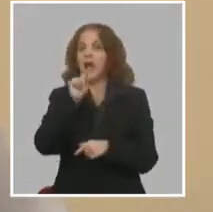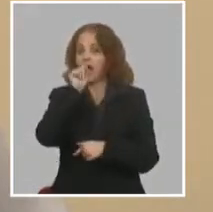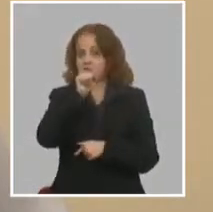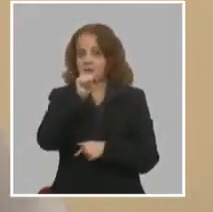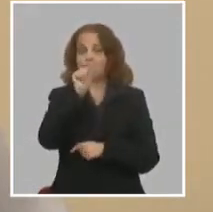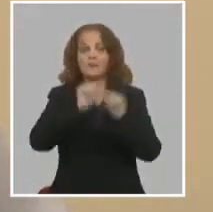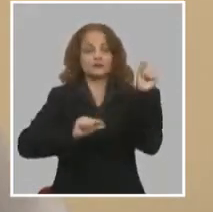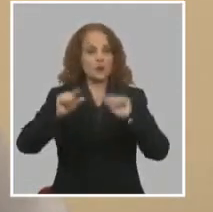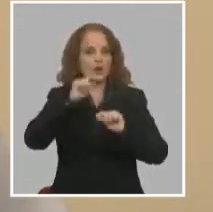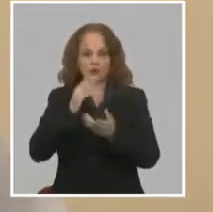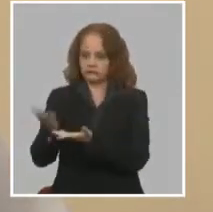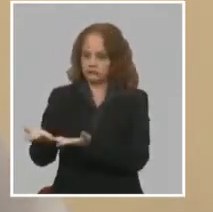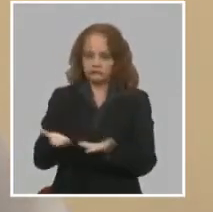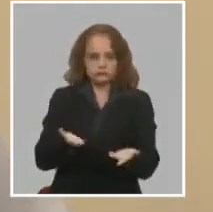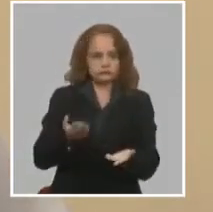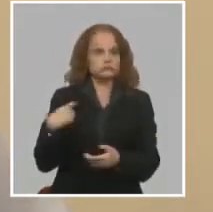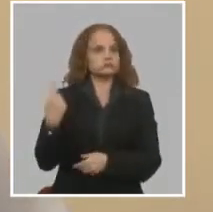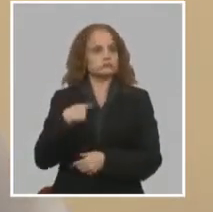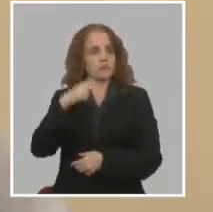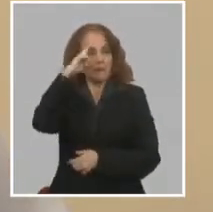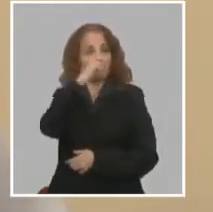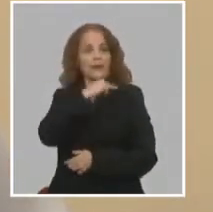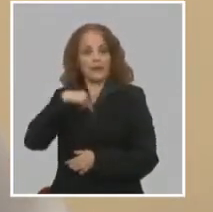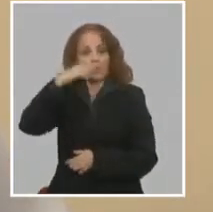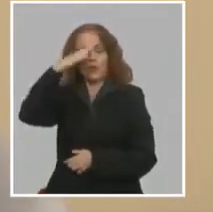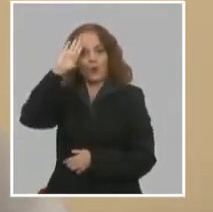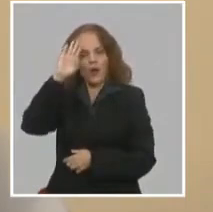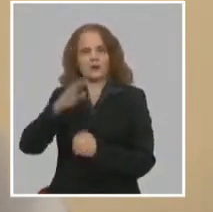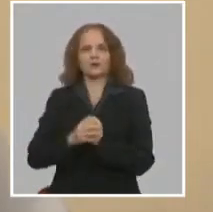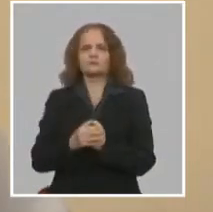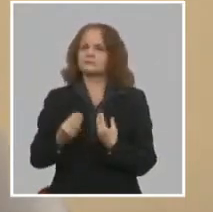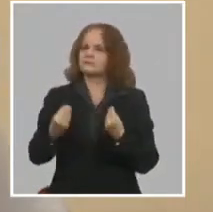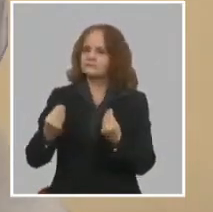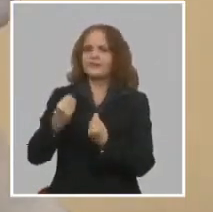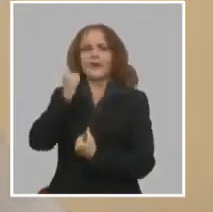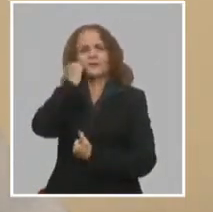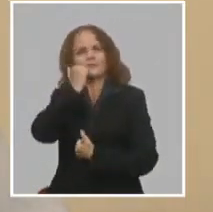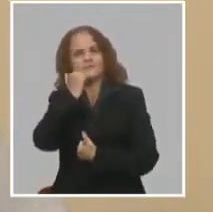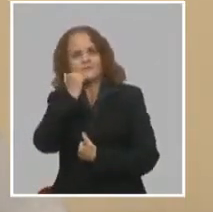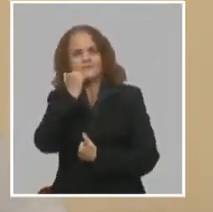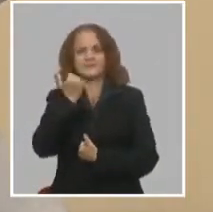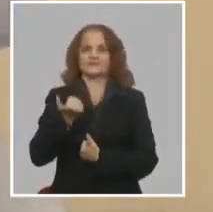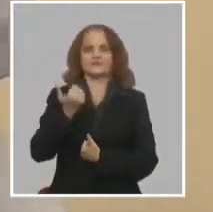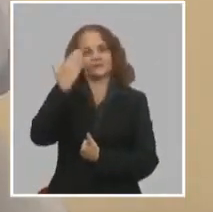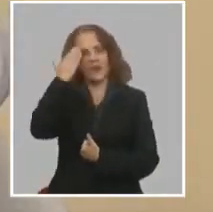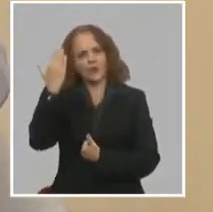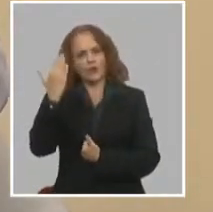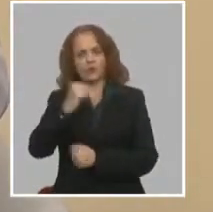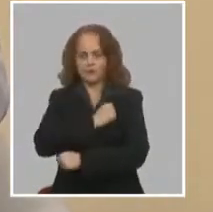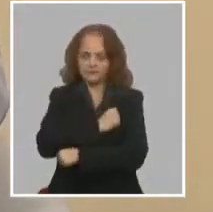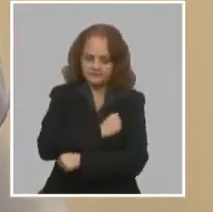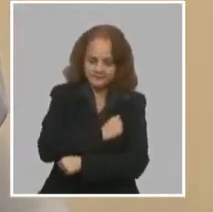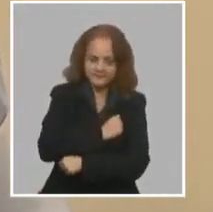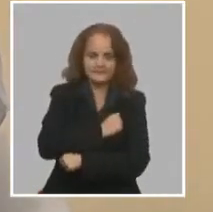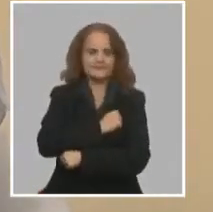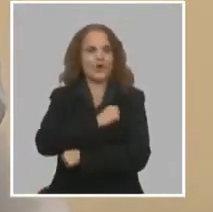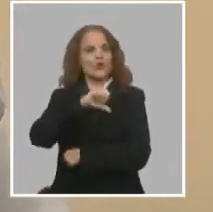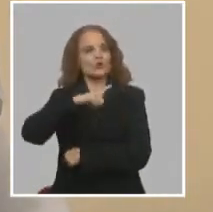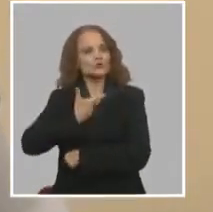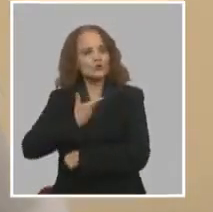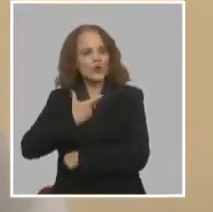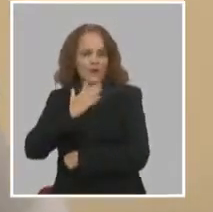muy bien recibidos. Las muestras de amor, los saludos, el namasté característico de la cultura